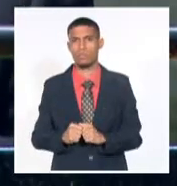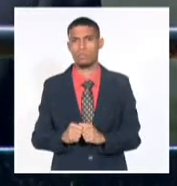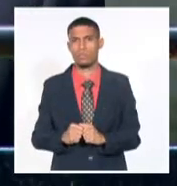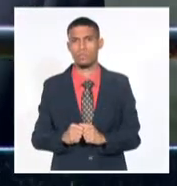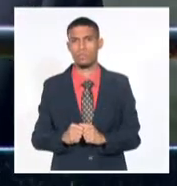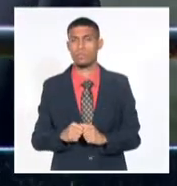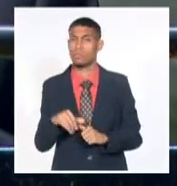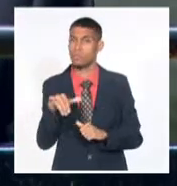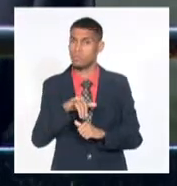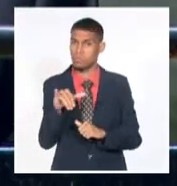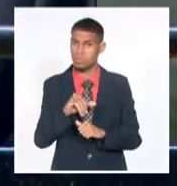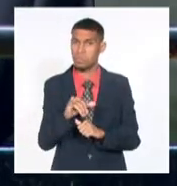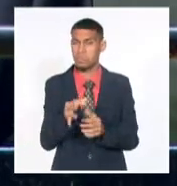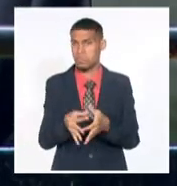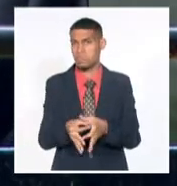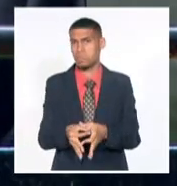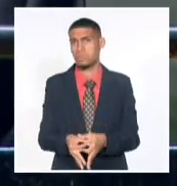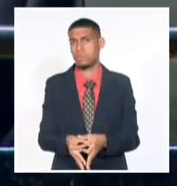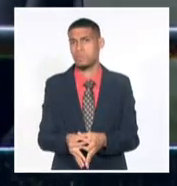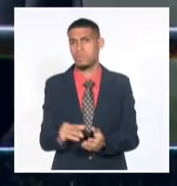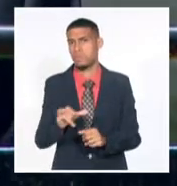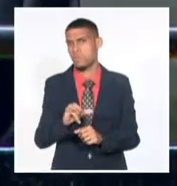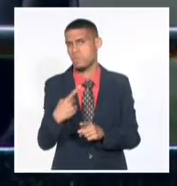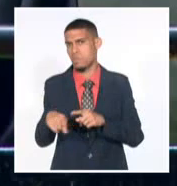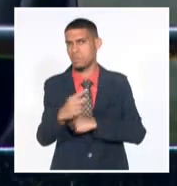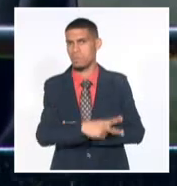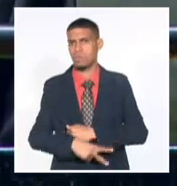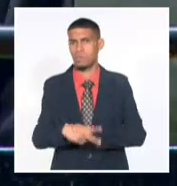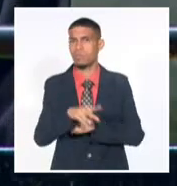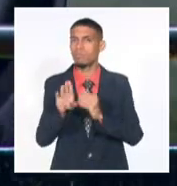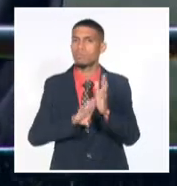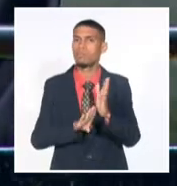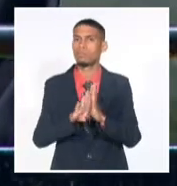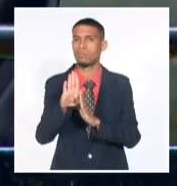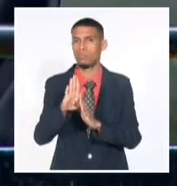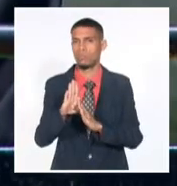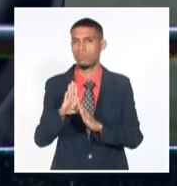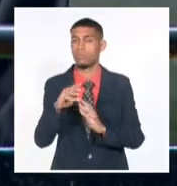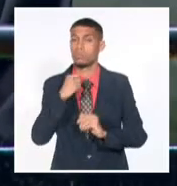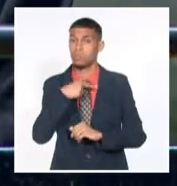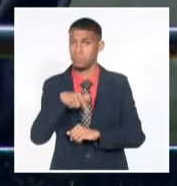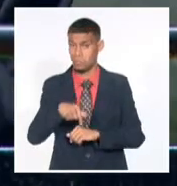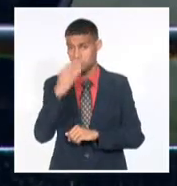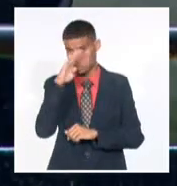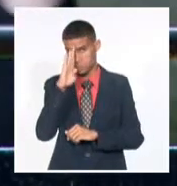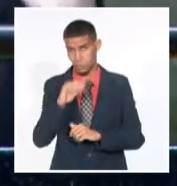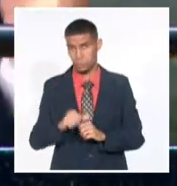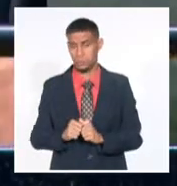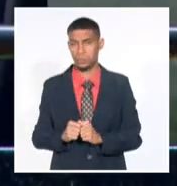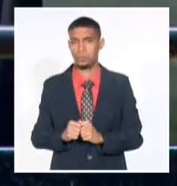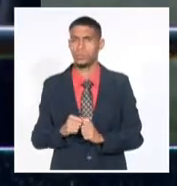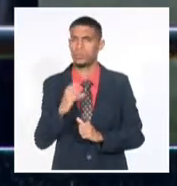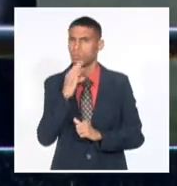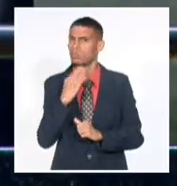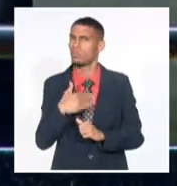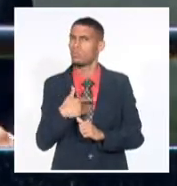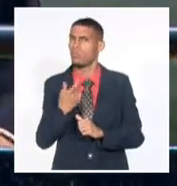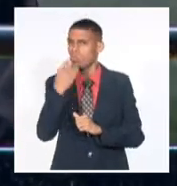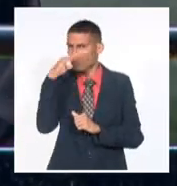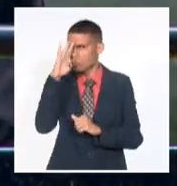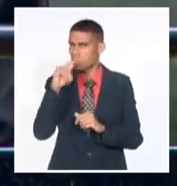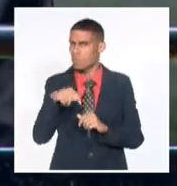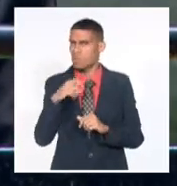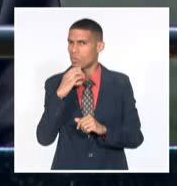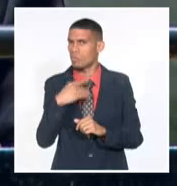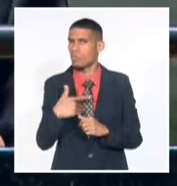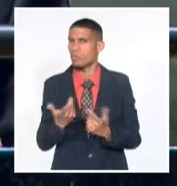una pequeña, insular y en desarrollo como la nuestra. ¿Cómo sería Cuba hoy